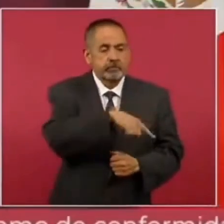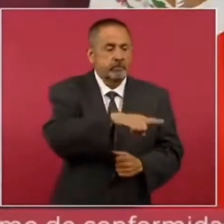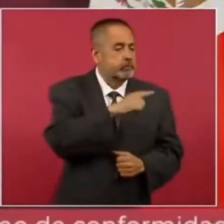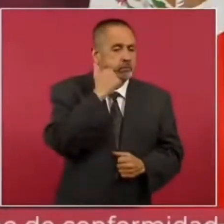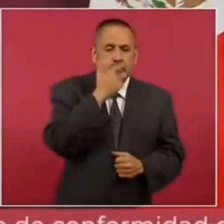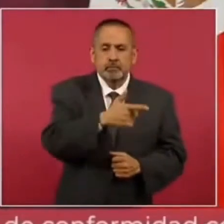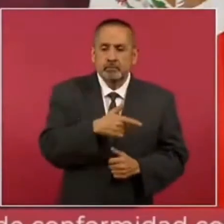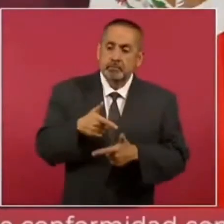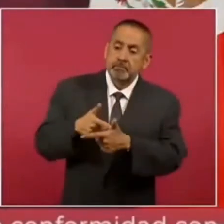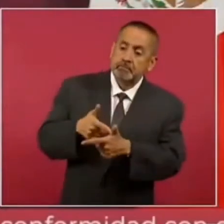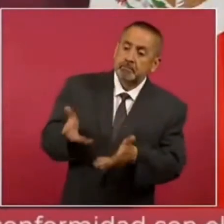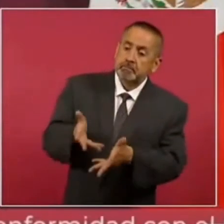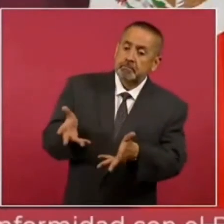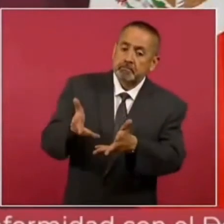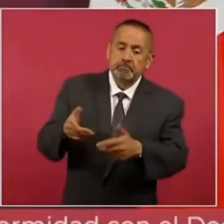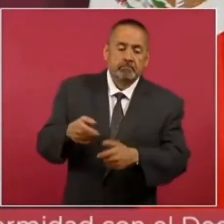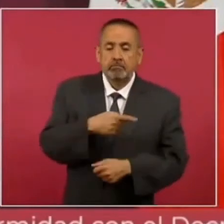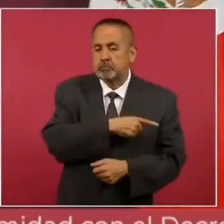funcionando.